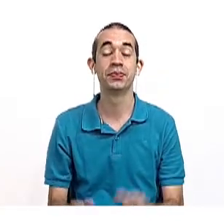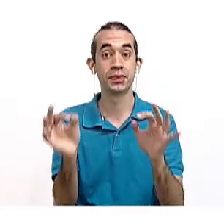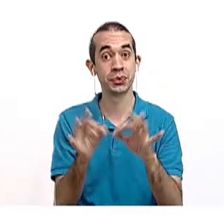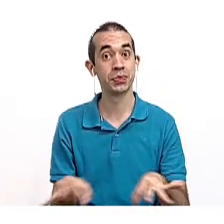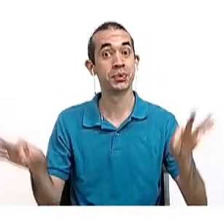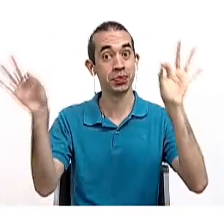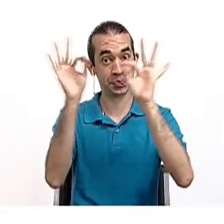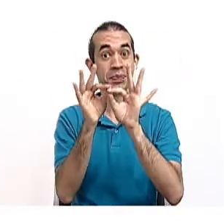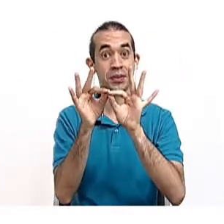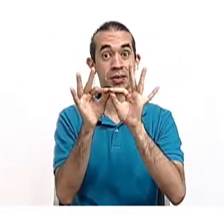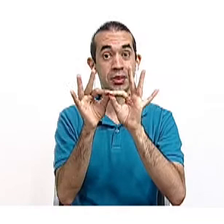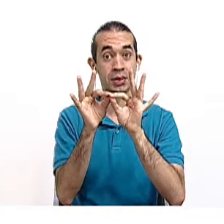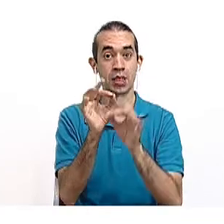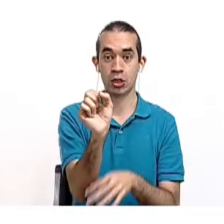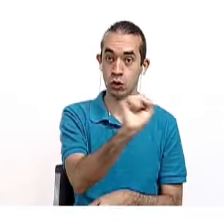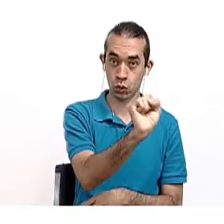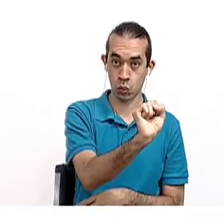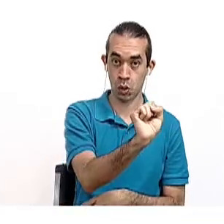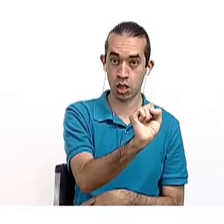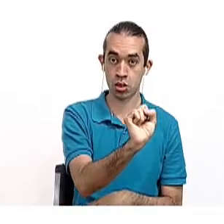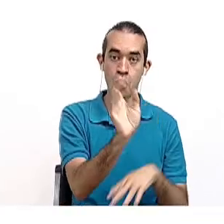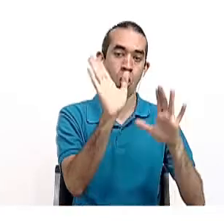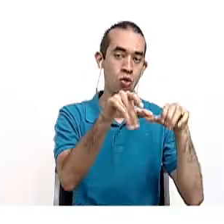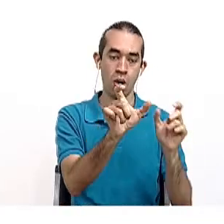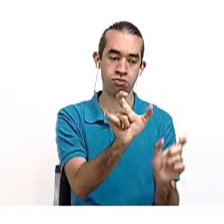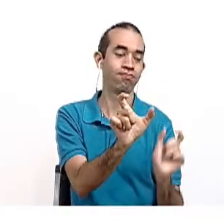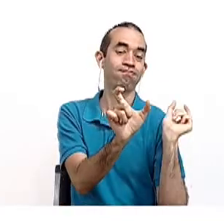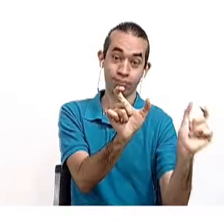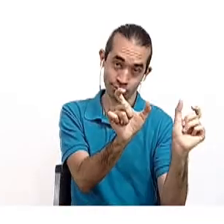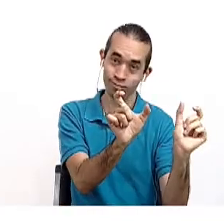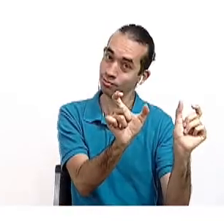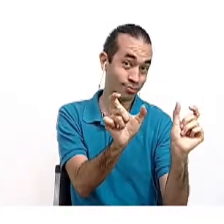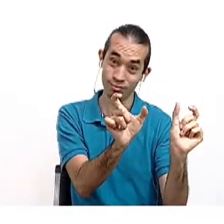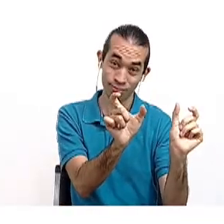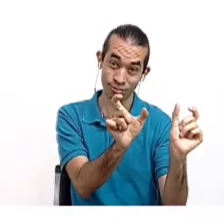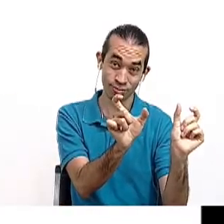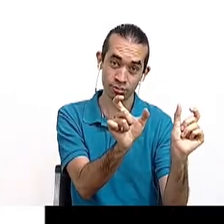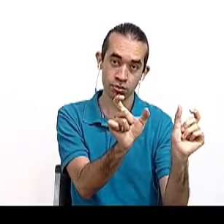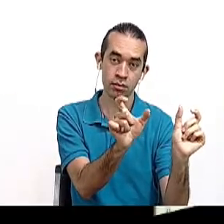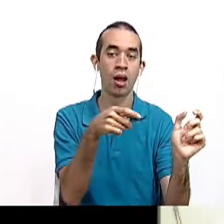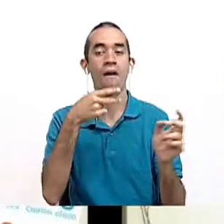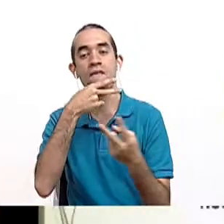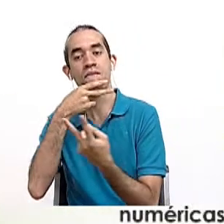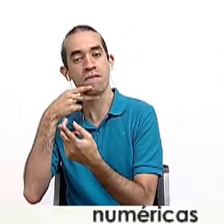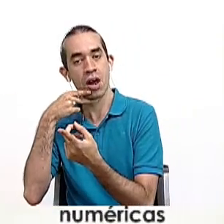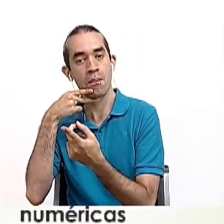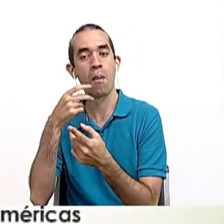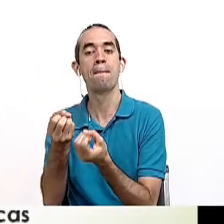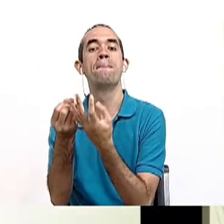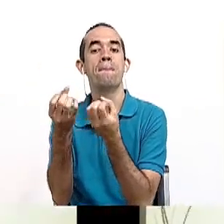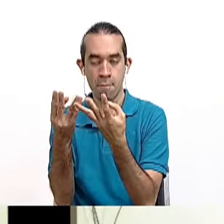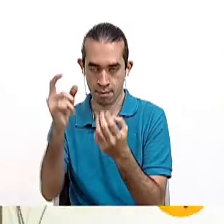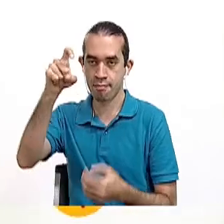Importante, si el sujeto no tiene determinante, el verbo deberá ir en plural.